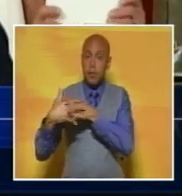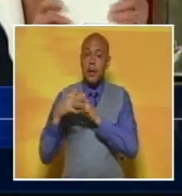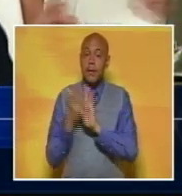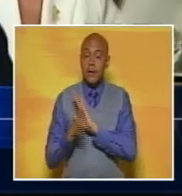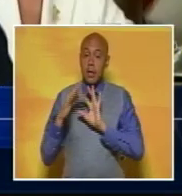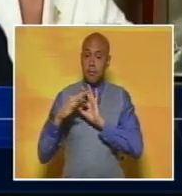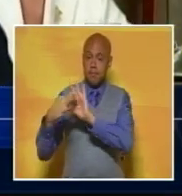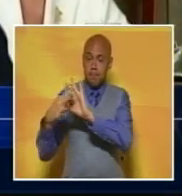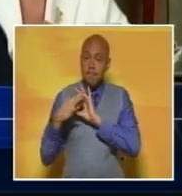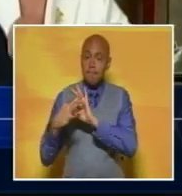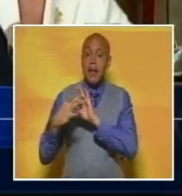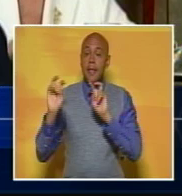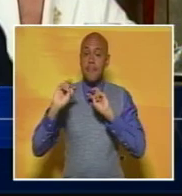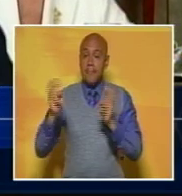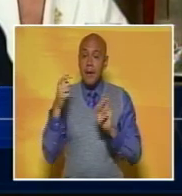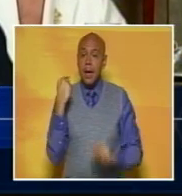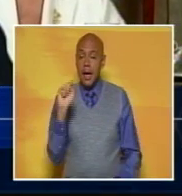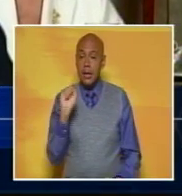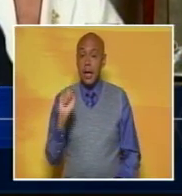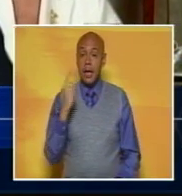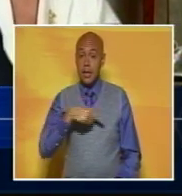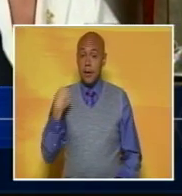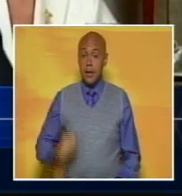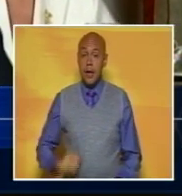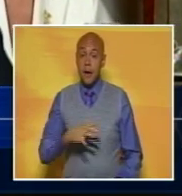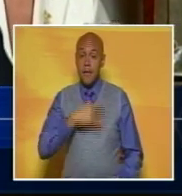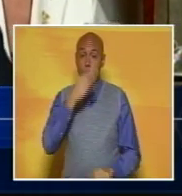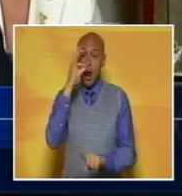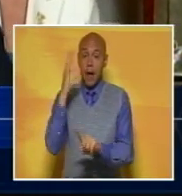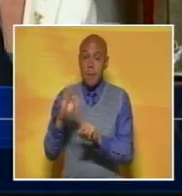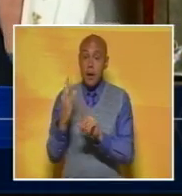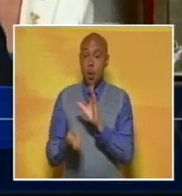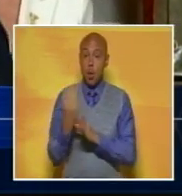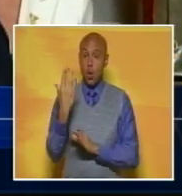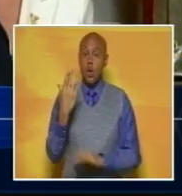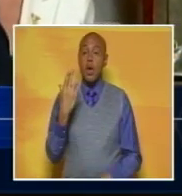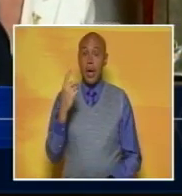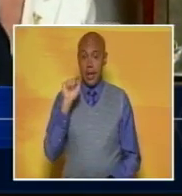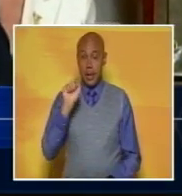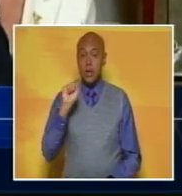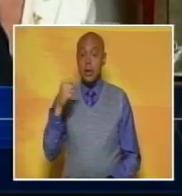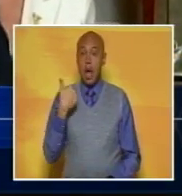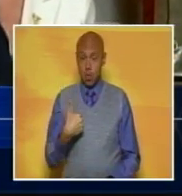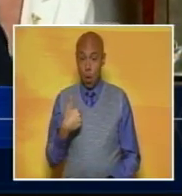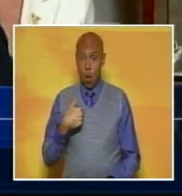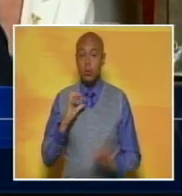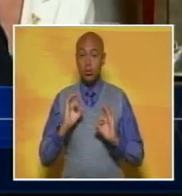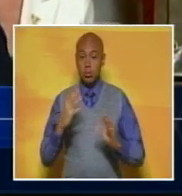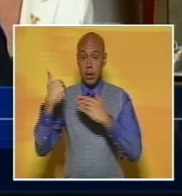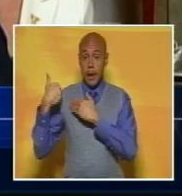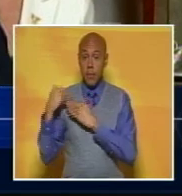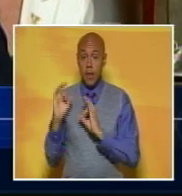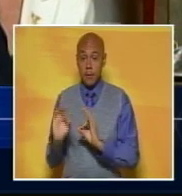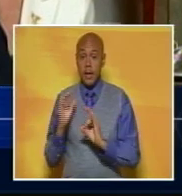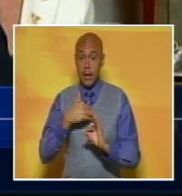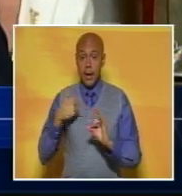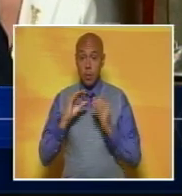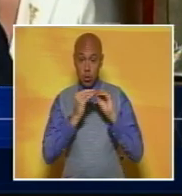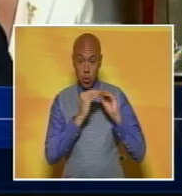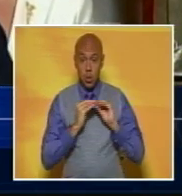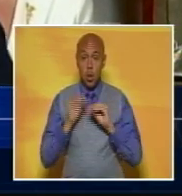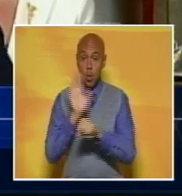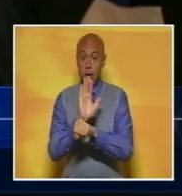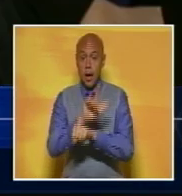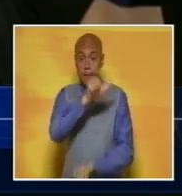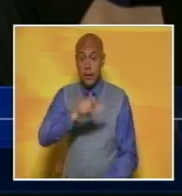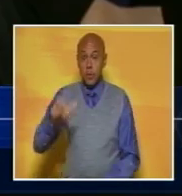sobre el brote de coronavirus en China. Y mi gobierno tomará todos los pasos necesarios para salvaguardar a nuestros